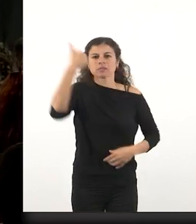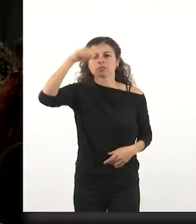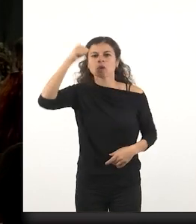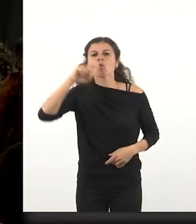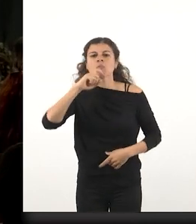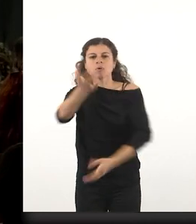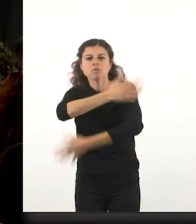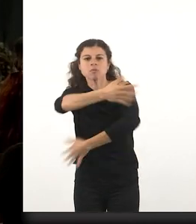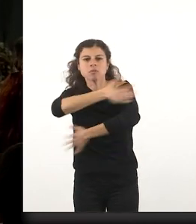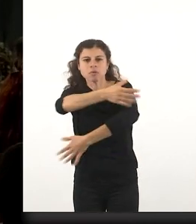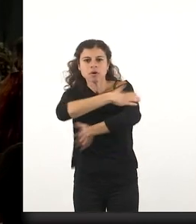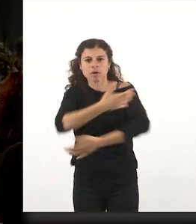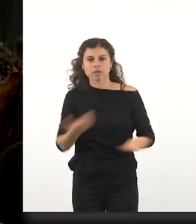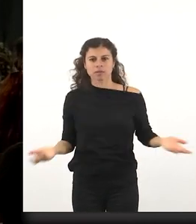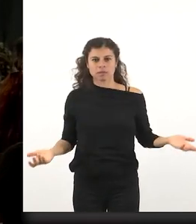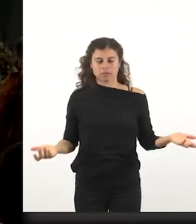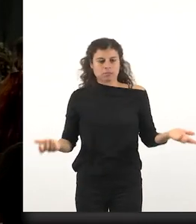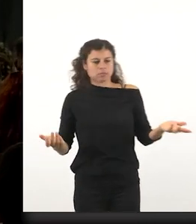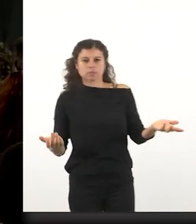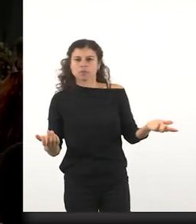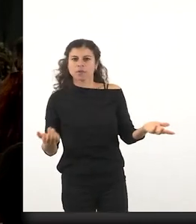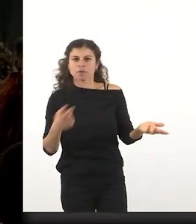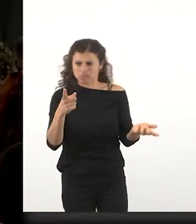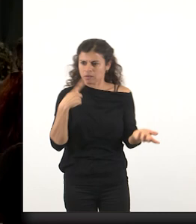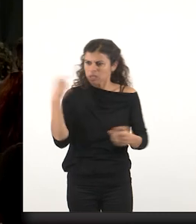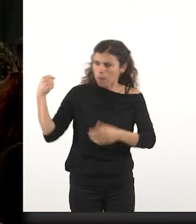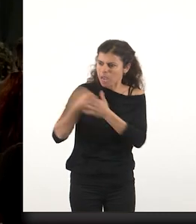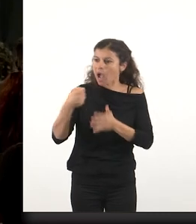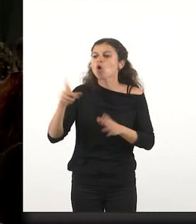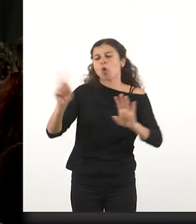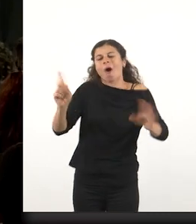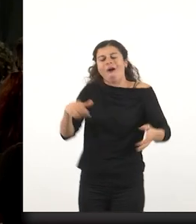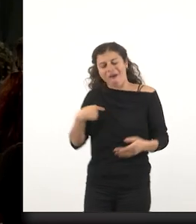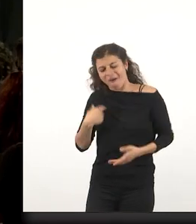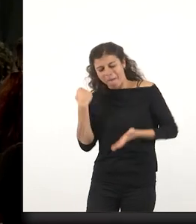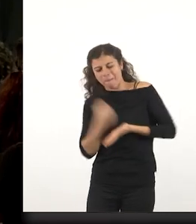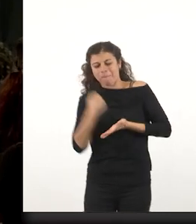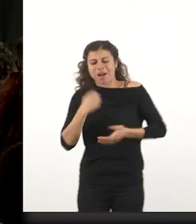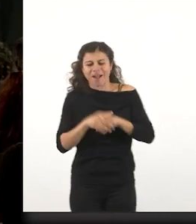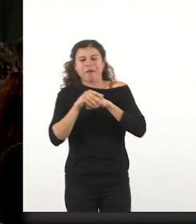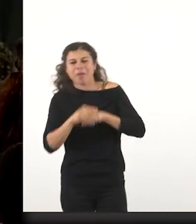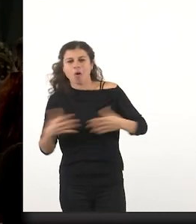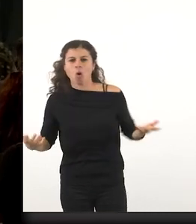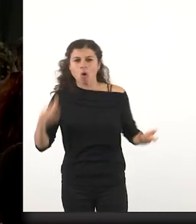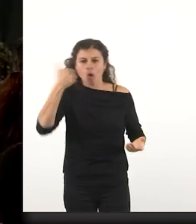heterosexuales? ¡Vamos! ¿Qué te meto, digo, chava? ¿Tu colega te ha pegado? No, profe. Marca, amigo, porque nos queremos, ¿verdad, Juan? ¡Qué